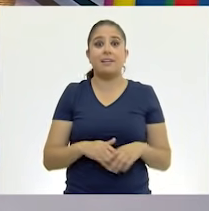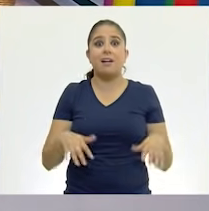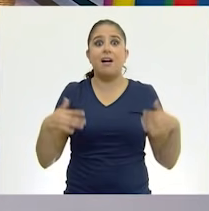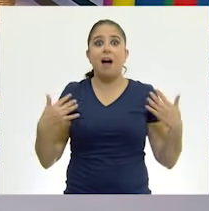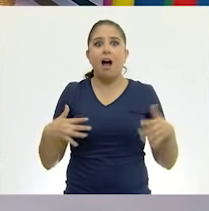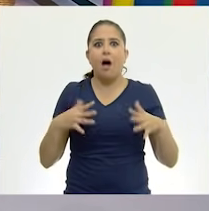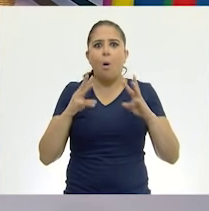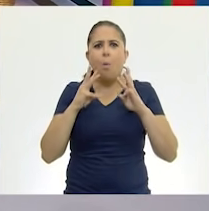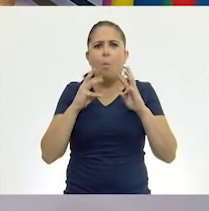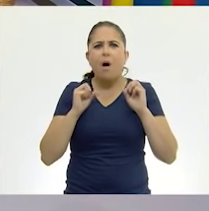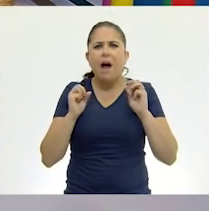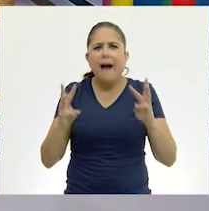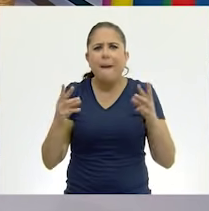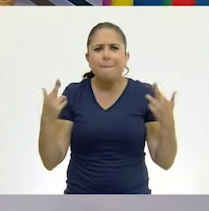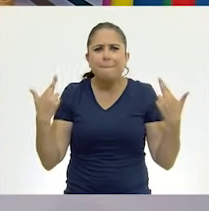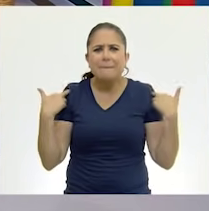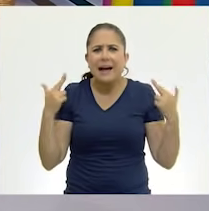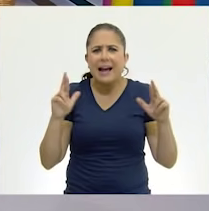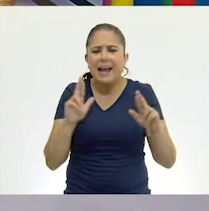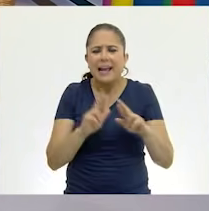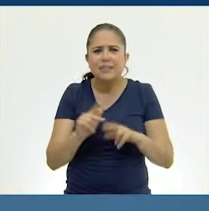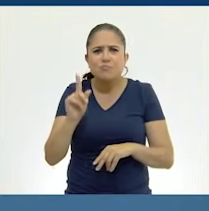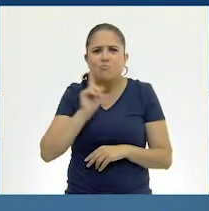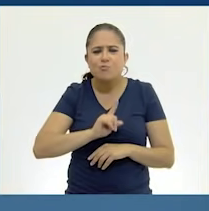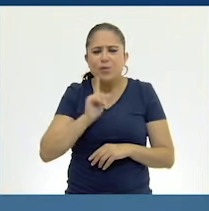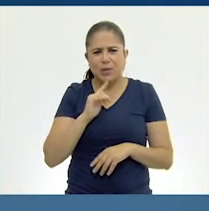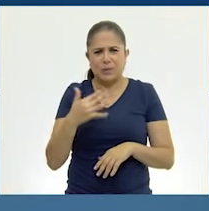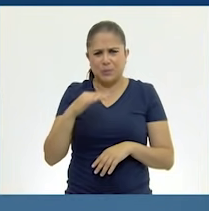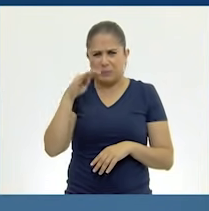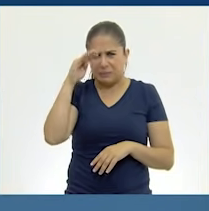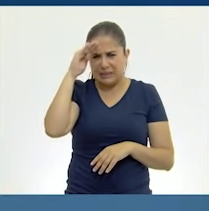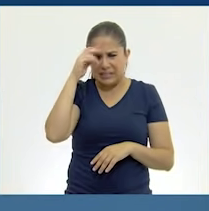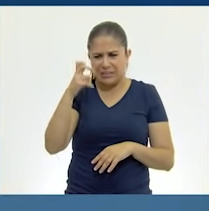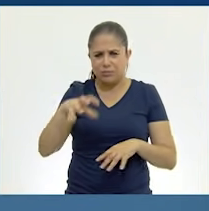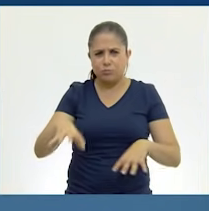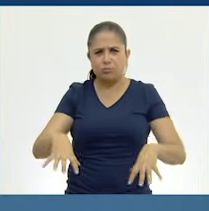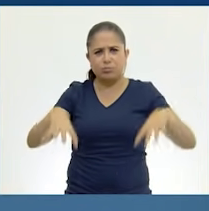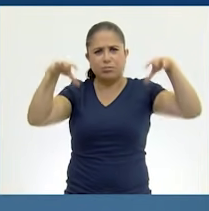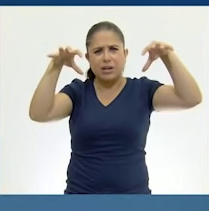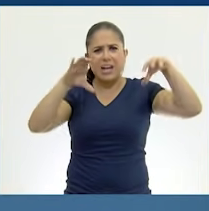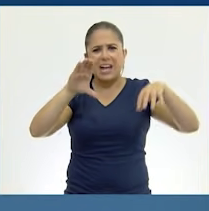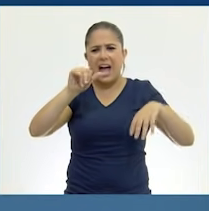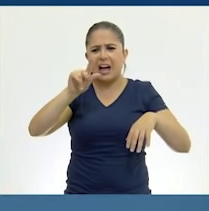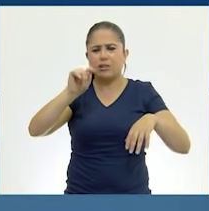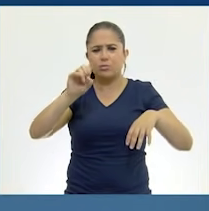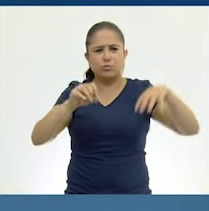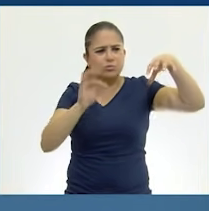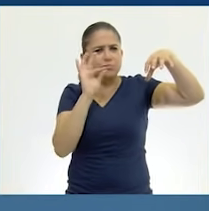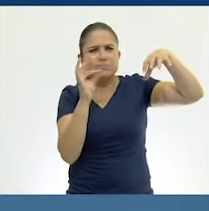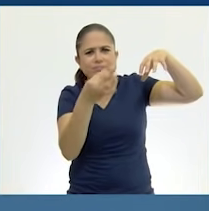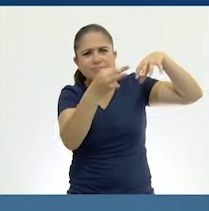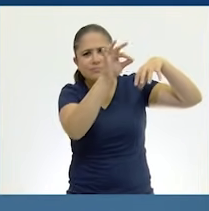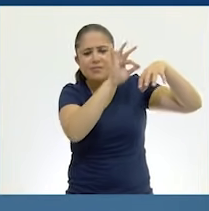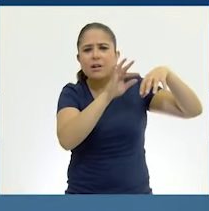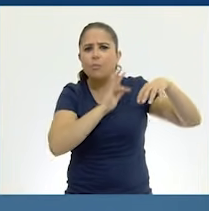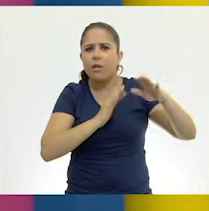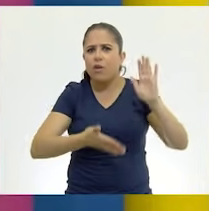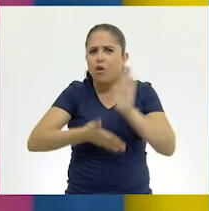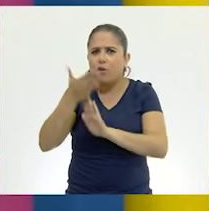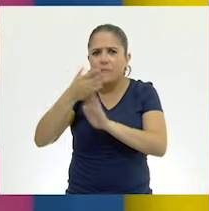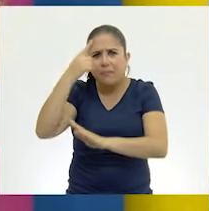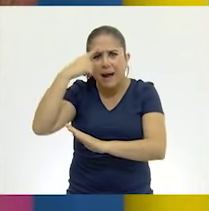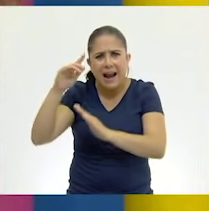¡Guau, maestra! ¿Pero quién hubiera pensado que los cactus se pueden emplear para la construcción de